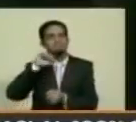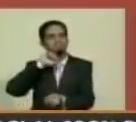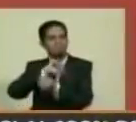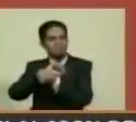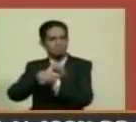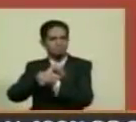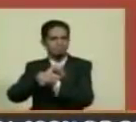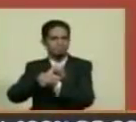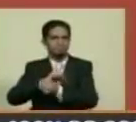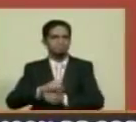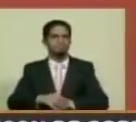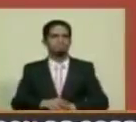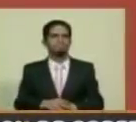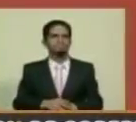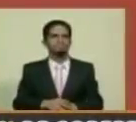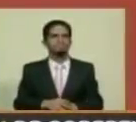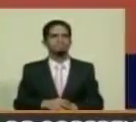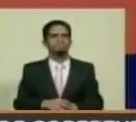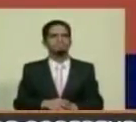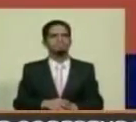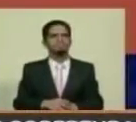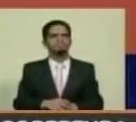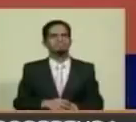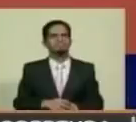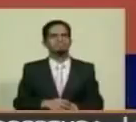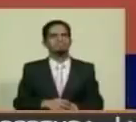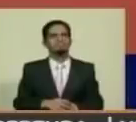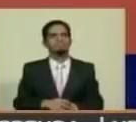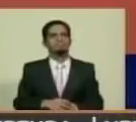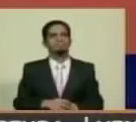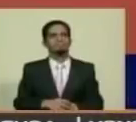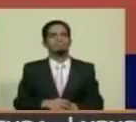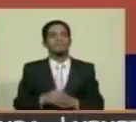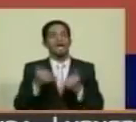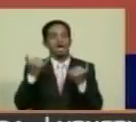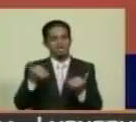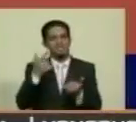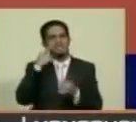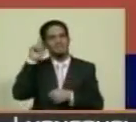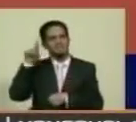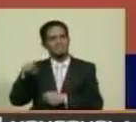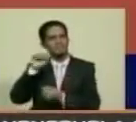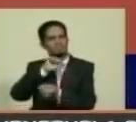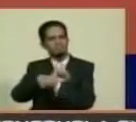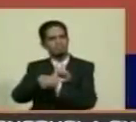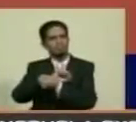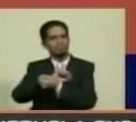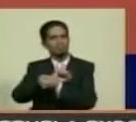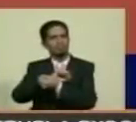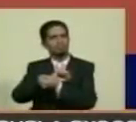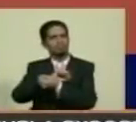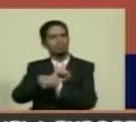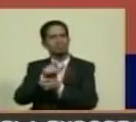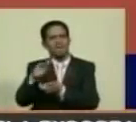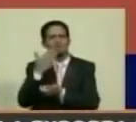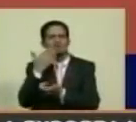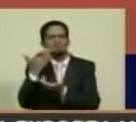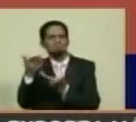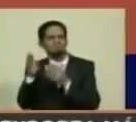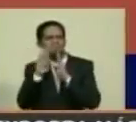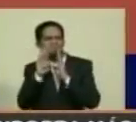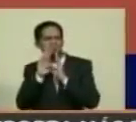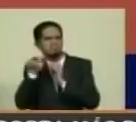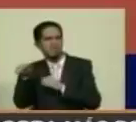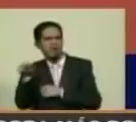Morfeo. ¿Qué elemento de la investigación acaba de obtenerse de la captura del señor alias El Capo? Pues que a